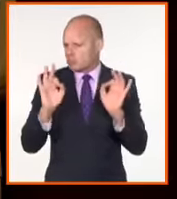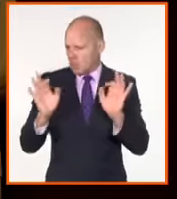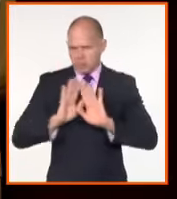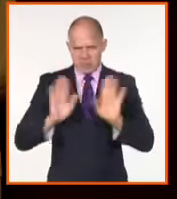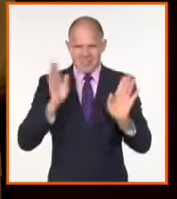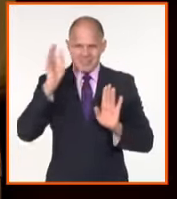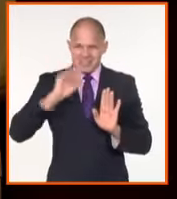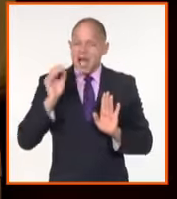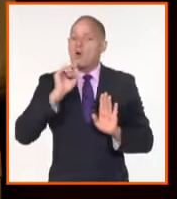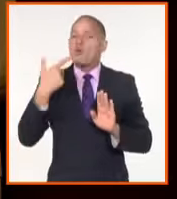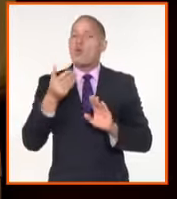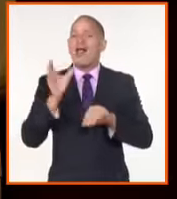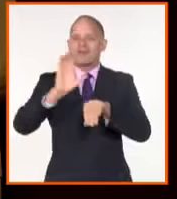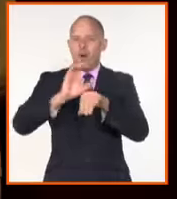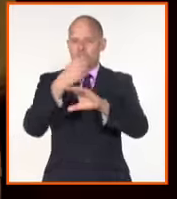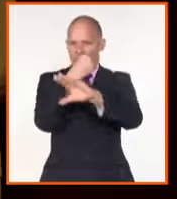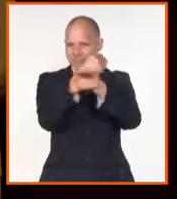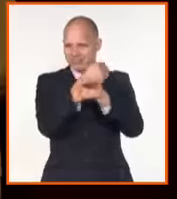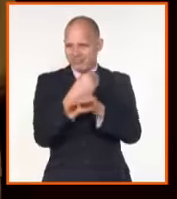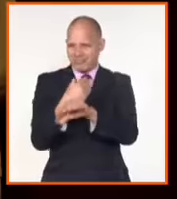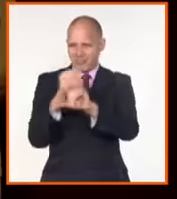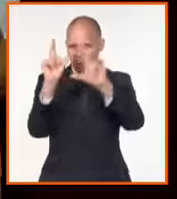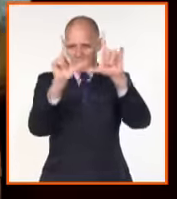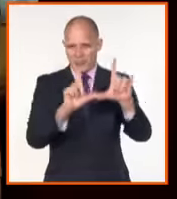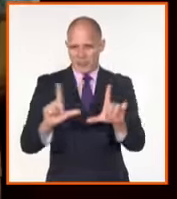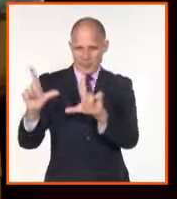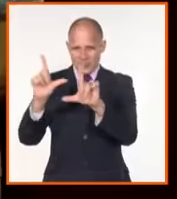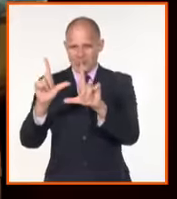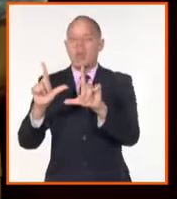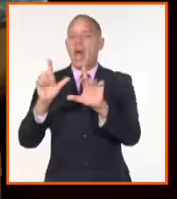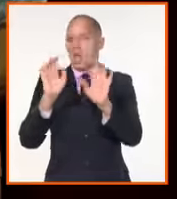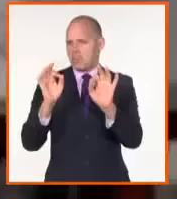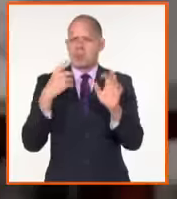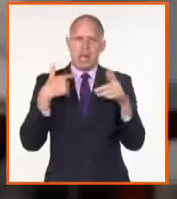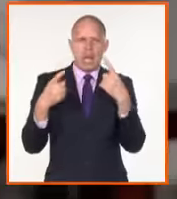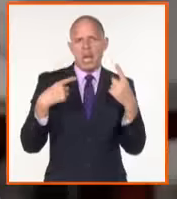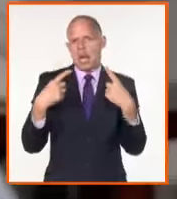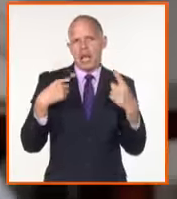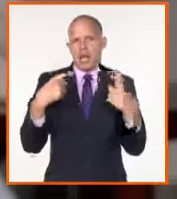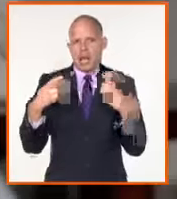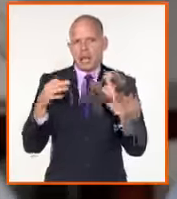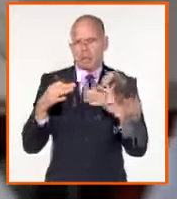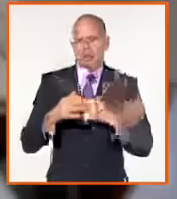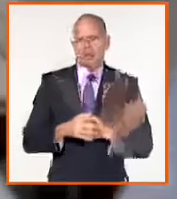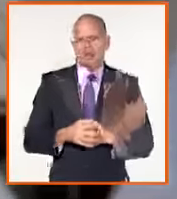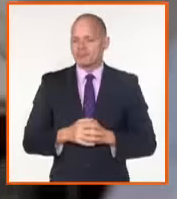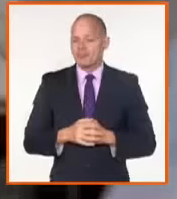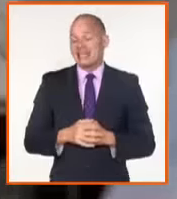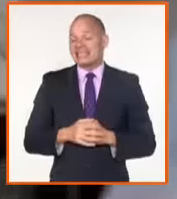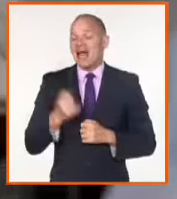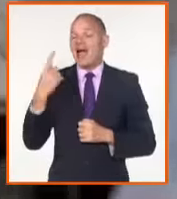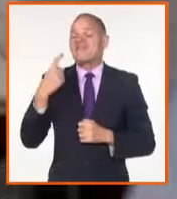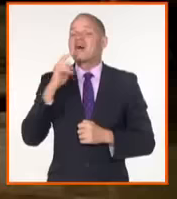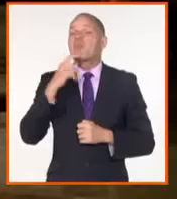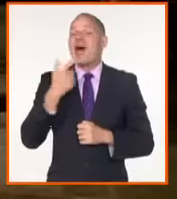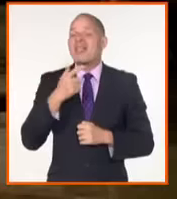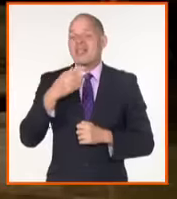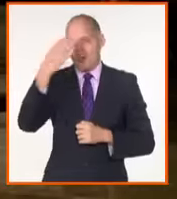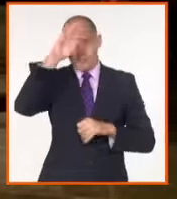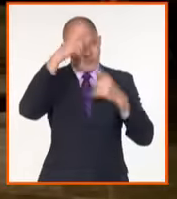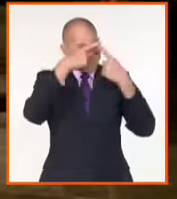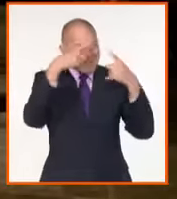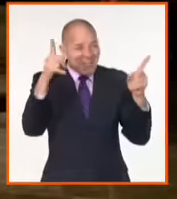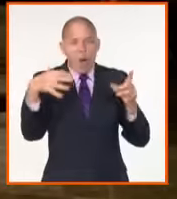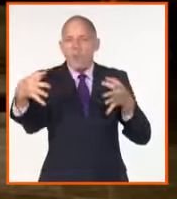Estamos fortaleciendo los sistemas productivos locales, porque tiene que haber sistemas productivos que para que el municipio pueda ejercer la autonomía, esos